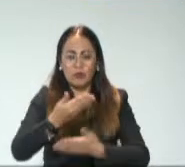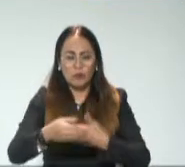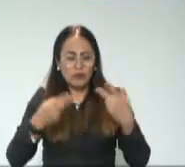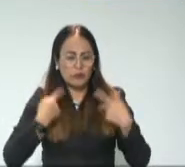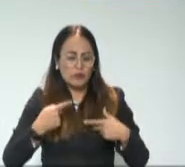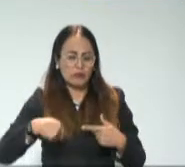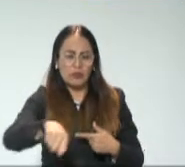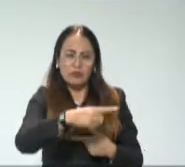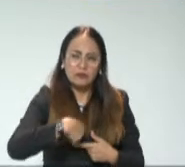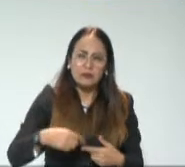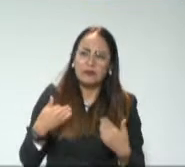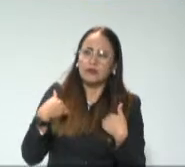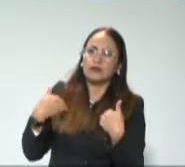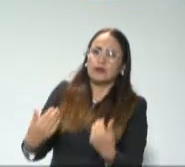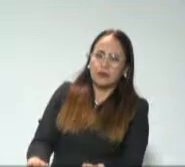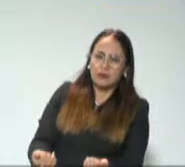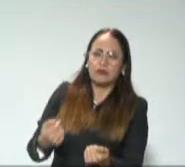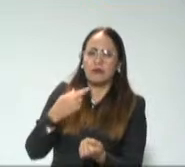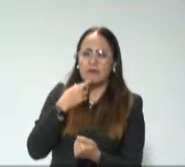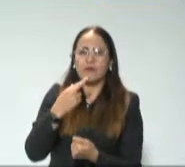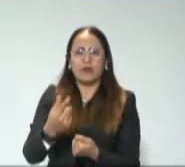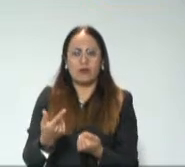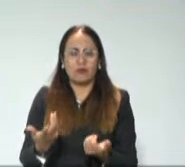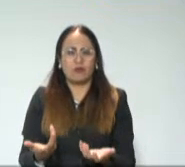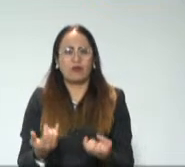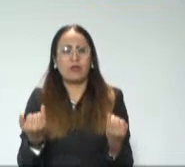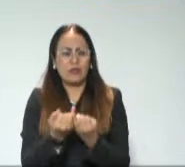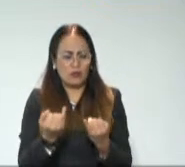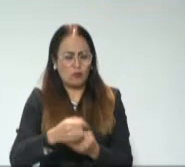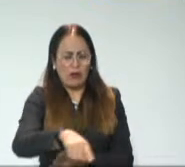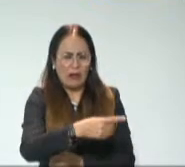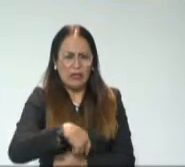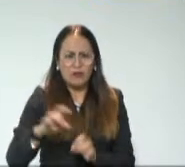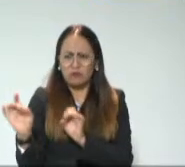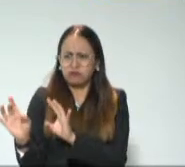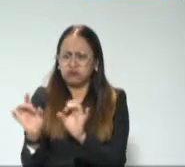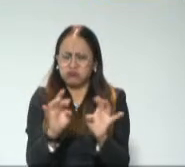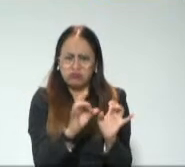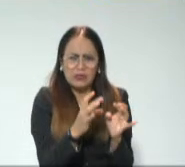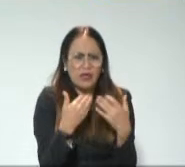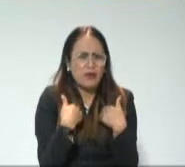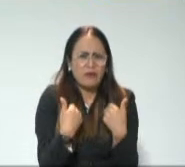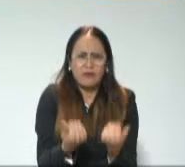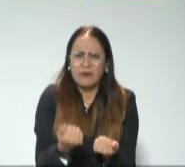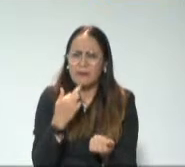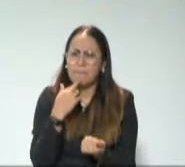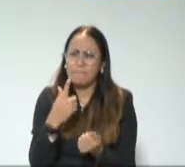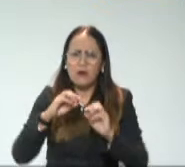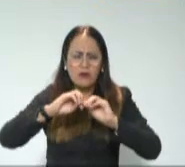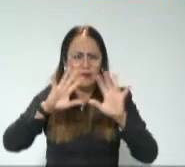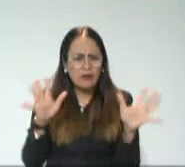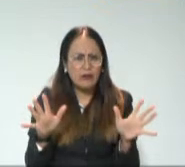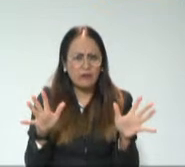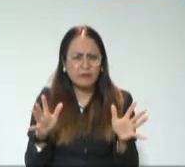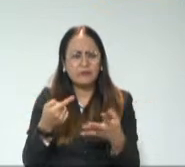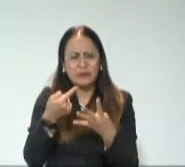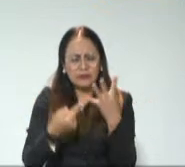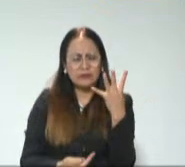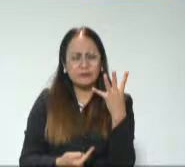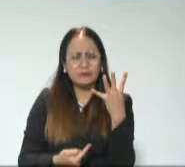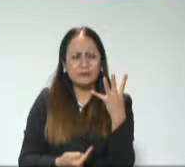bienestar de la gente Cuanto más se entienda una determinada situación es decir Cuanto más logremos este entendimiento